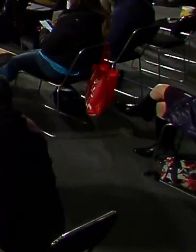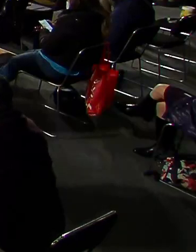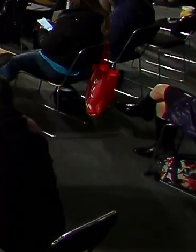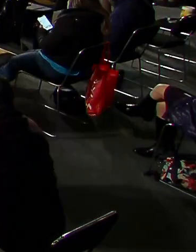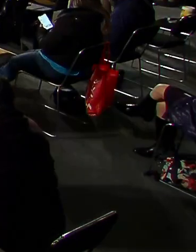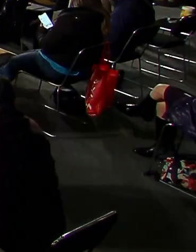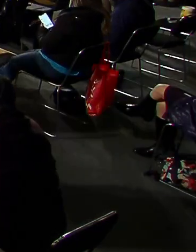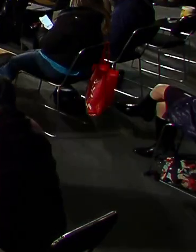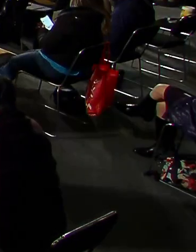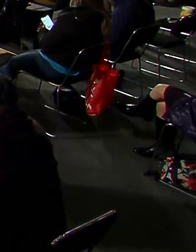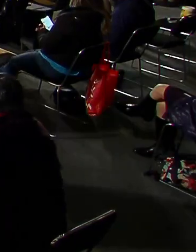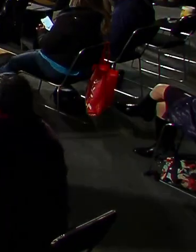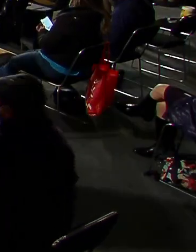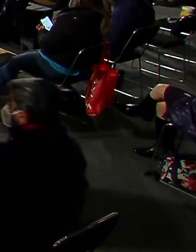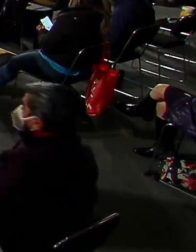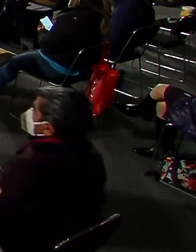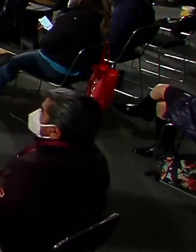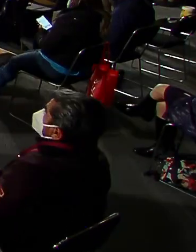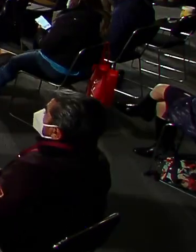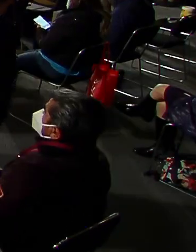Buenos días. Buenos días.